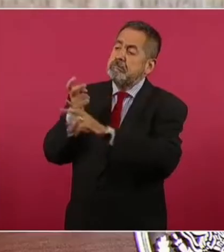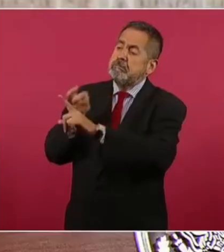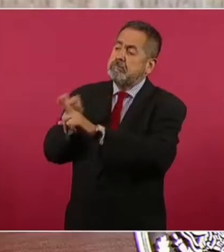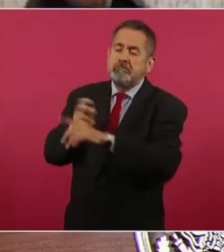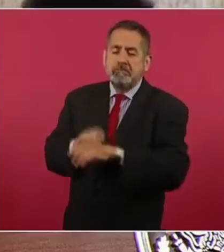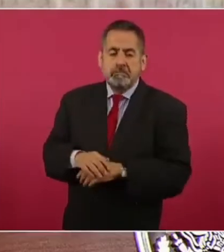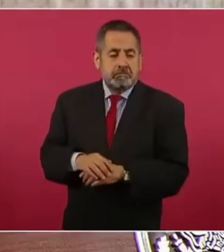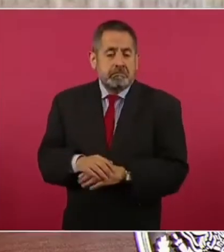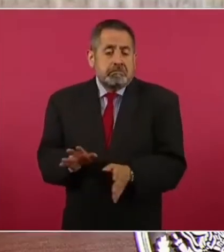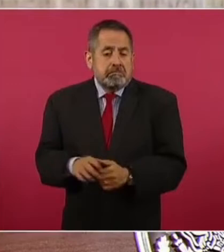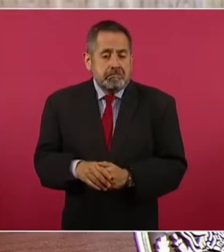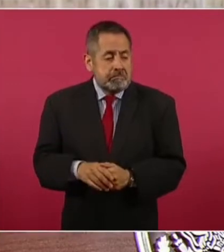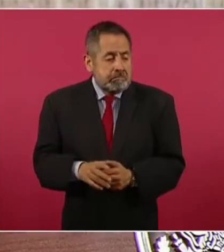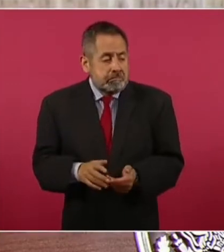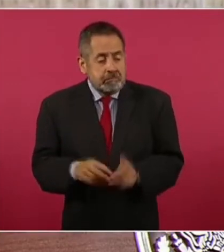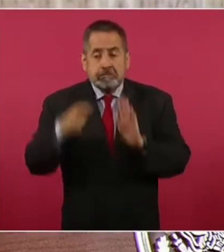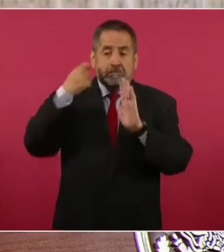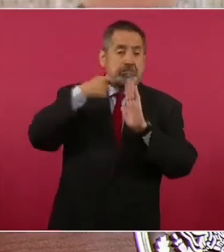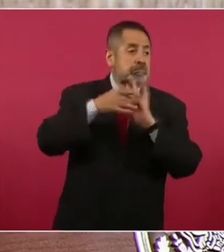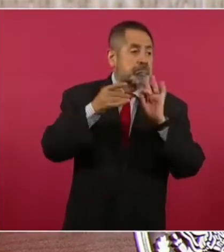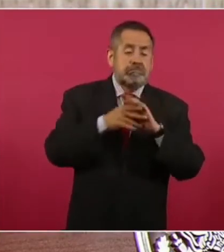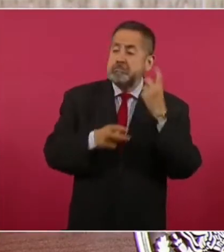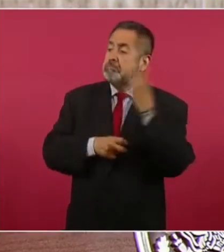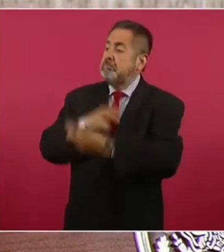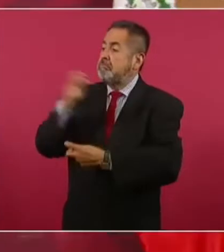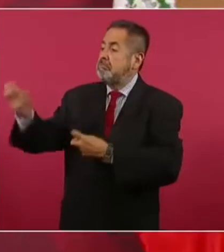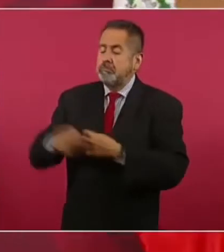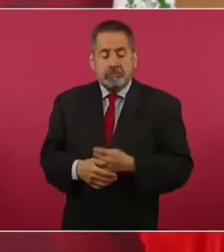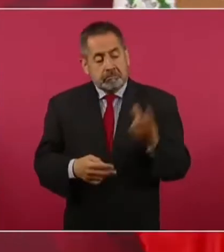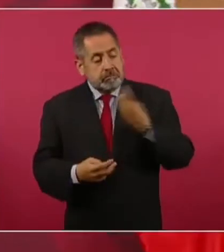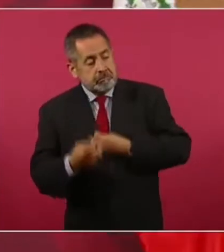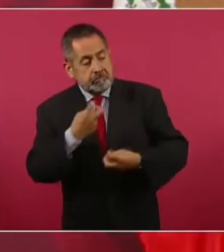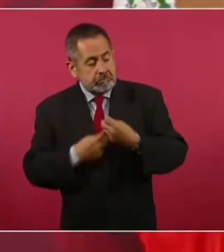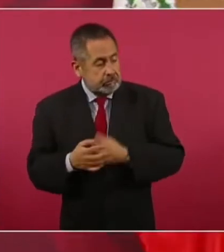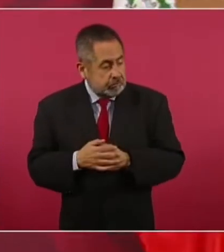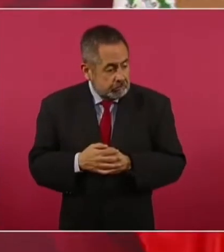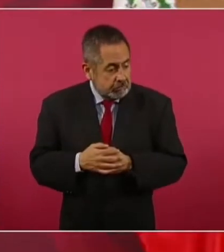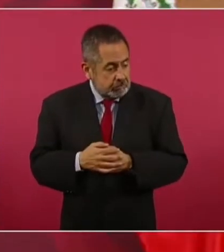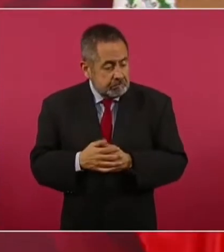de reportajes y calumnias.